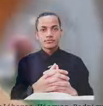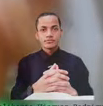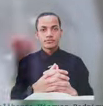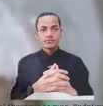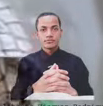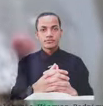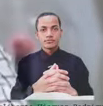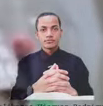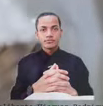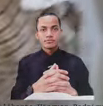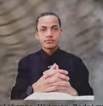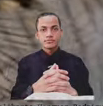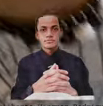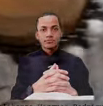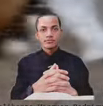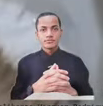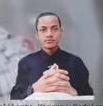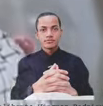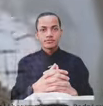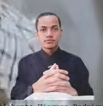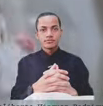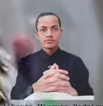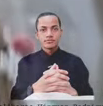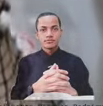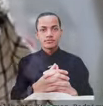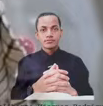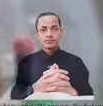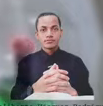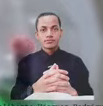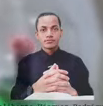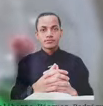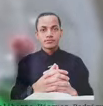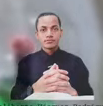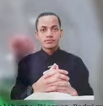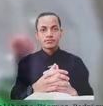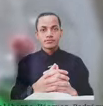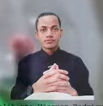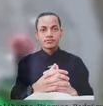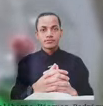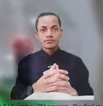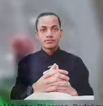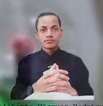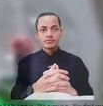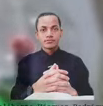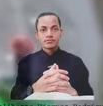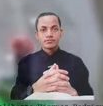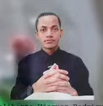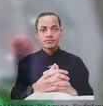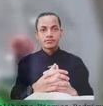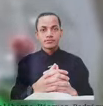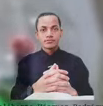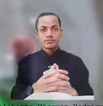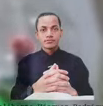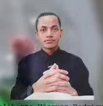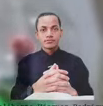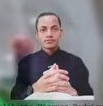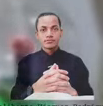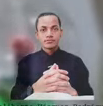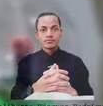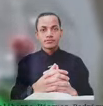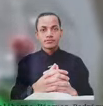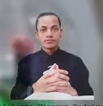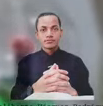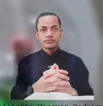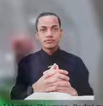artículos, el hecho de que tengan dientes parecidos, dientes reducidos, igual que nosotros, no afirman de que